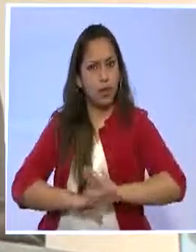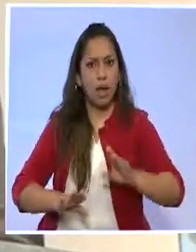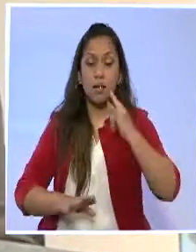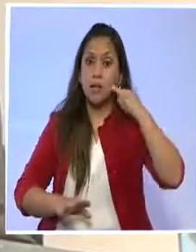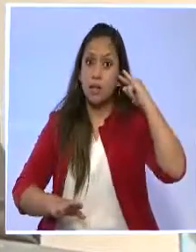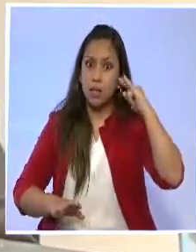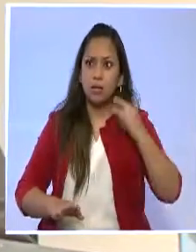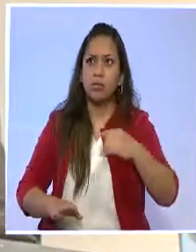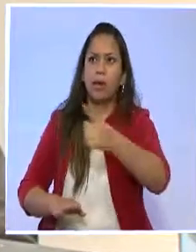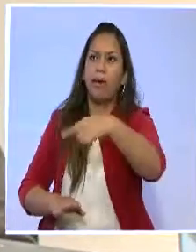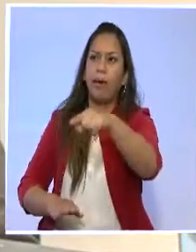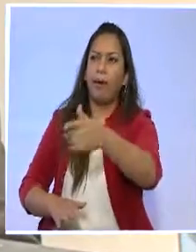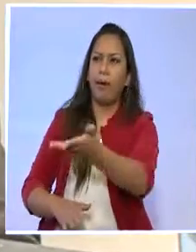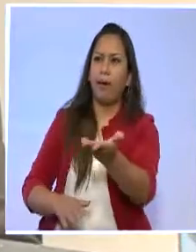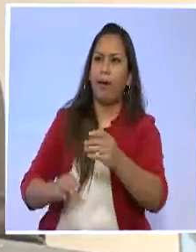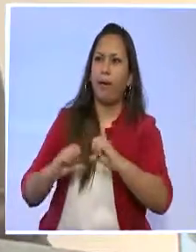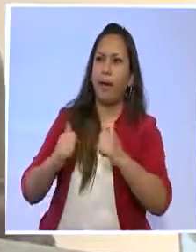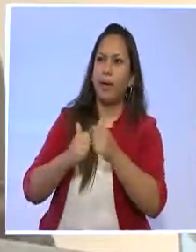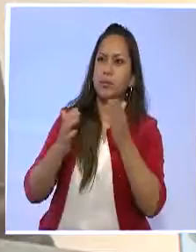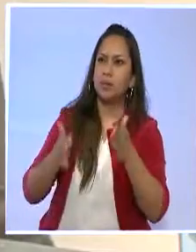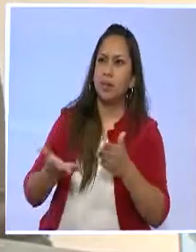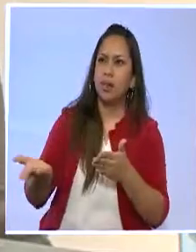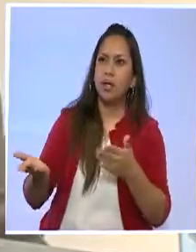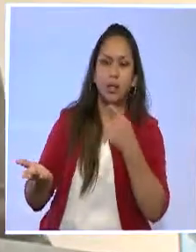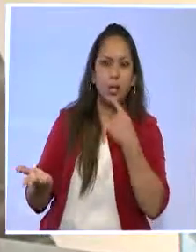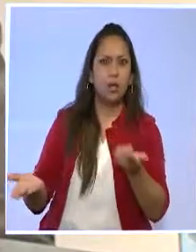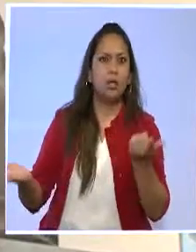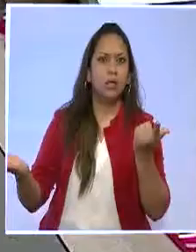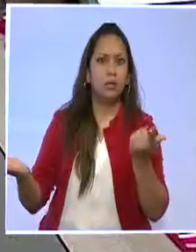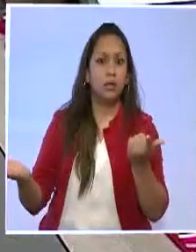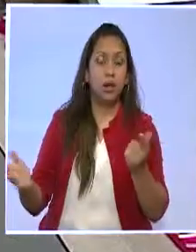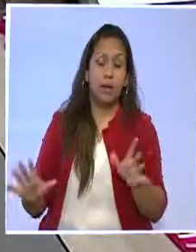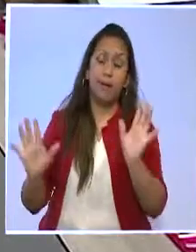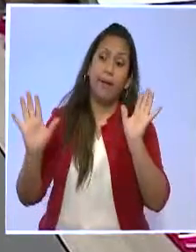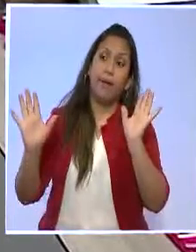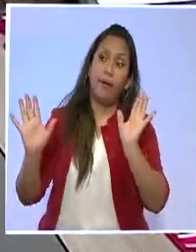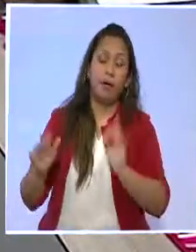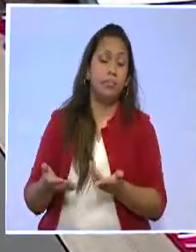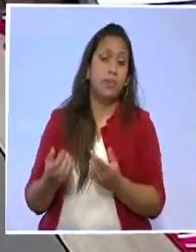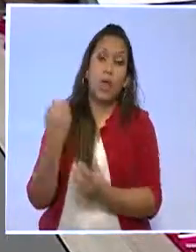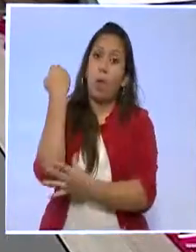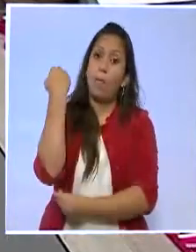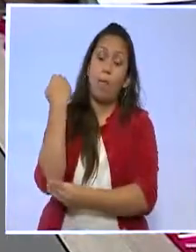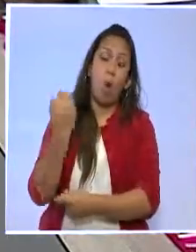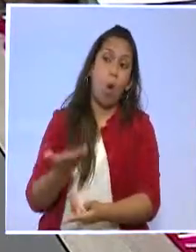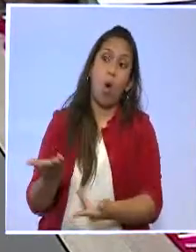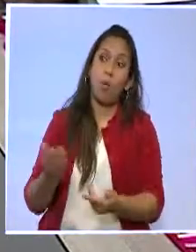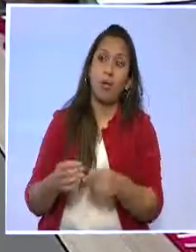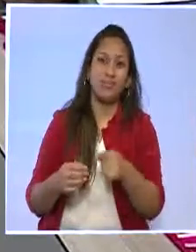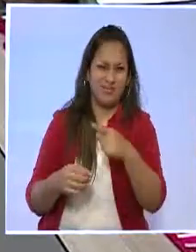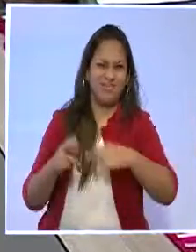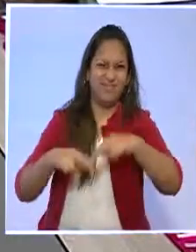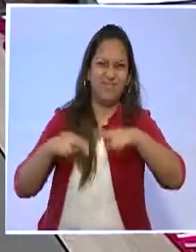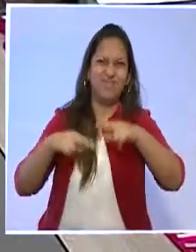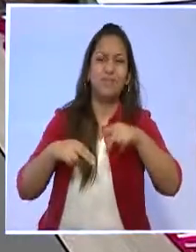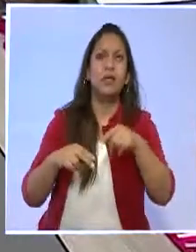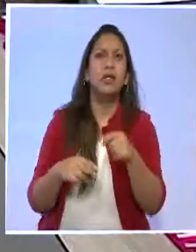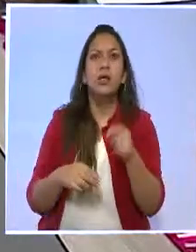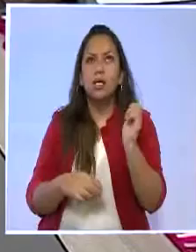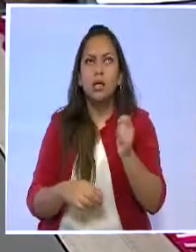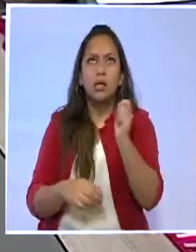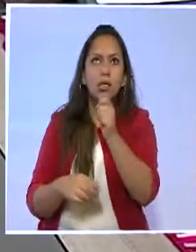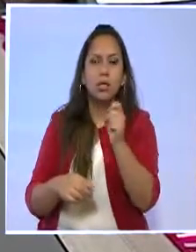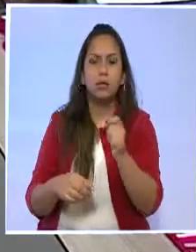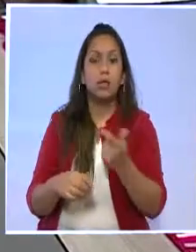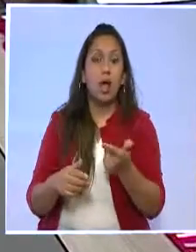válido para estos actores de derecha es pronunciar que pobres albañiles ya no van a poder tomar pan con colosa esto